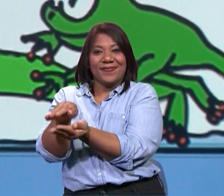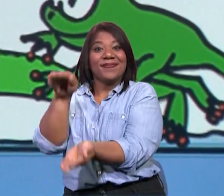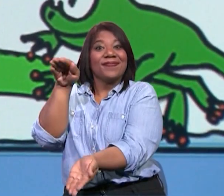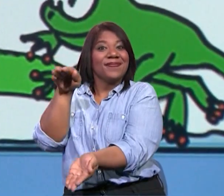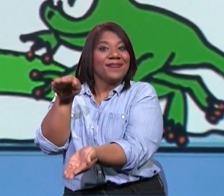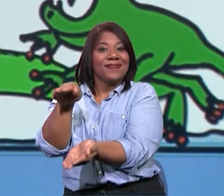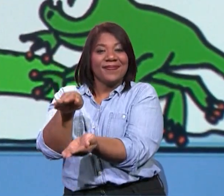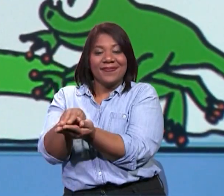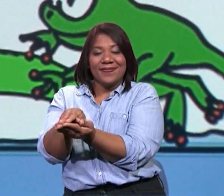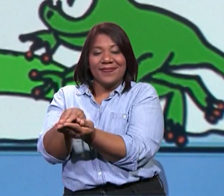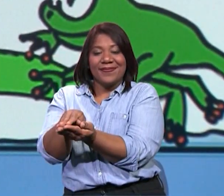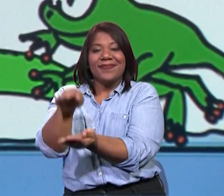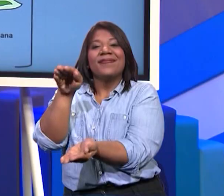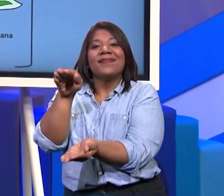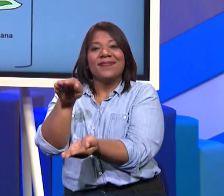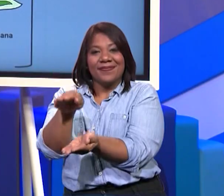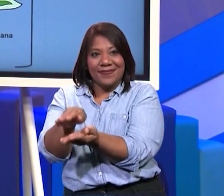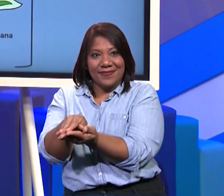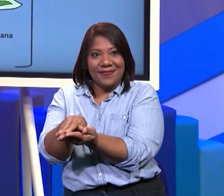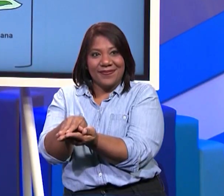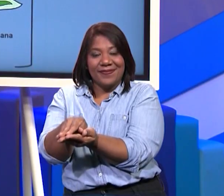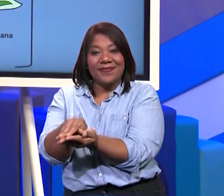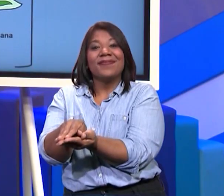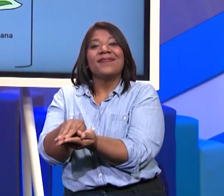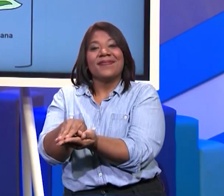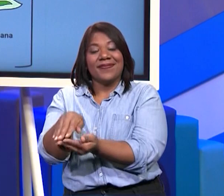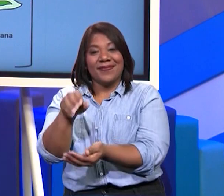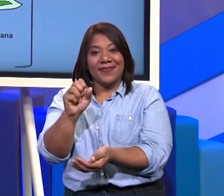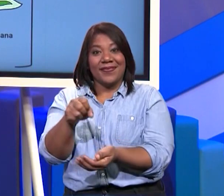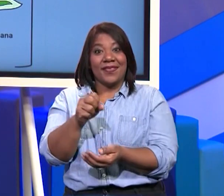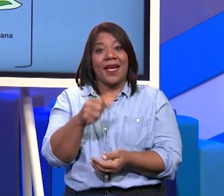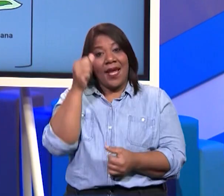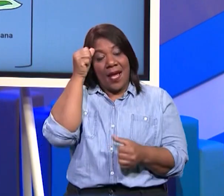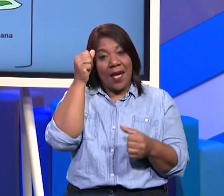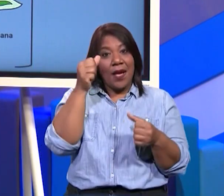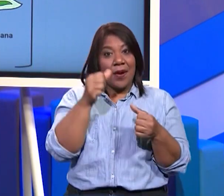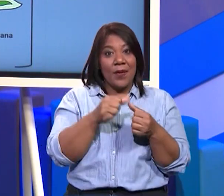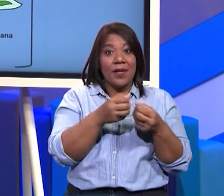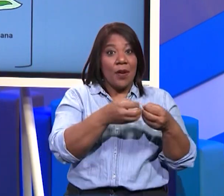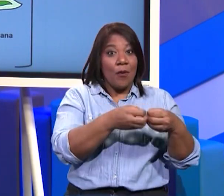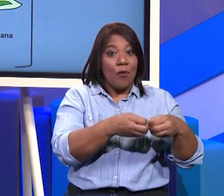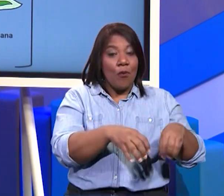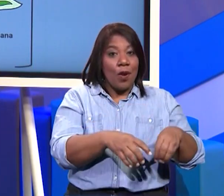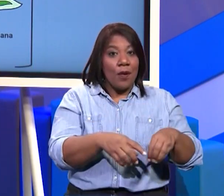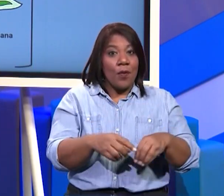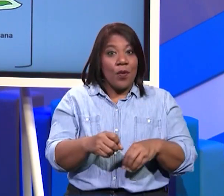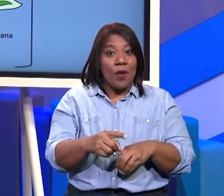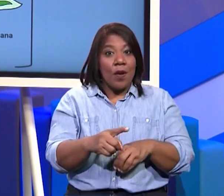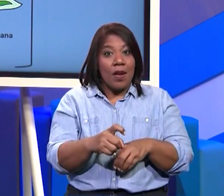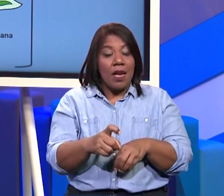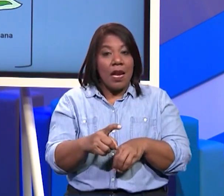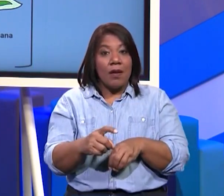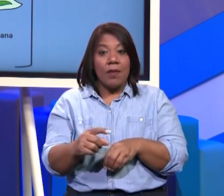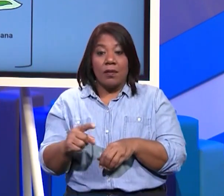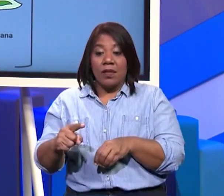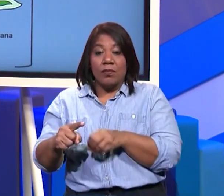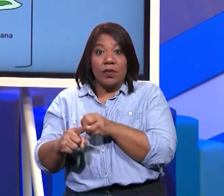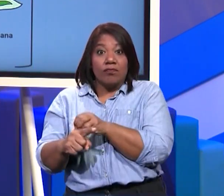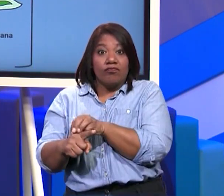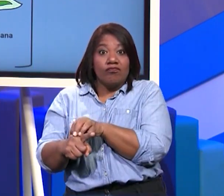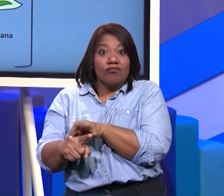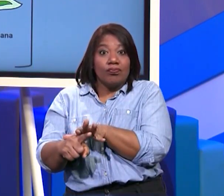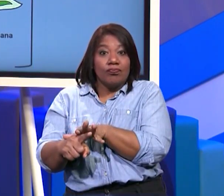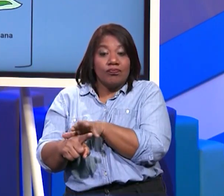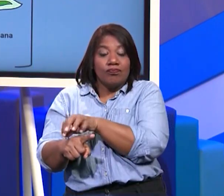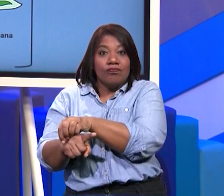para salir a la tierra y se convierte en una rana adulta. ¡Qué interesante! Yo quise buscar unos renacuajos, pero no